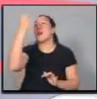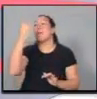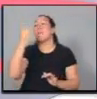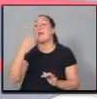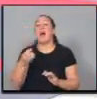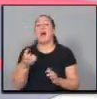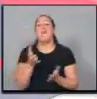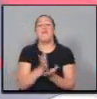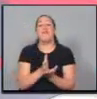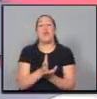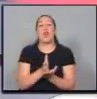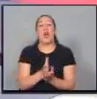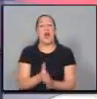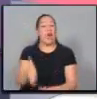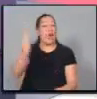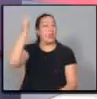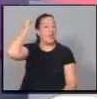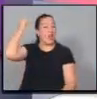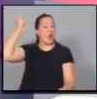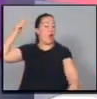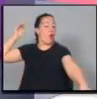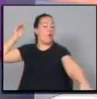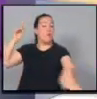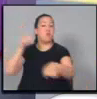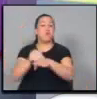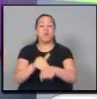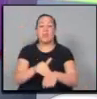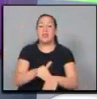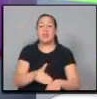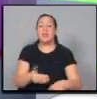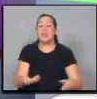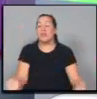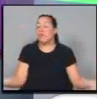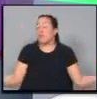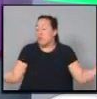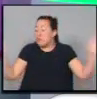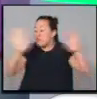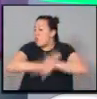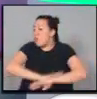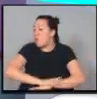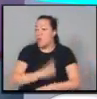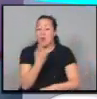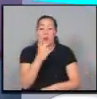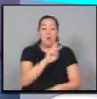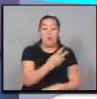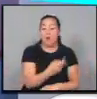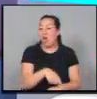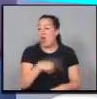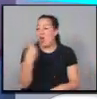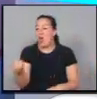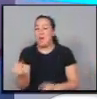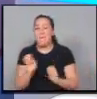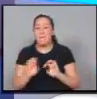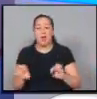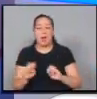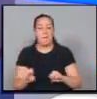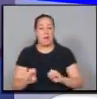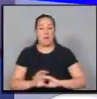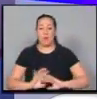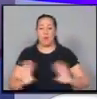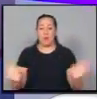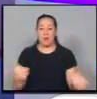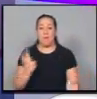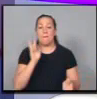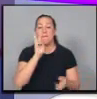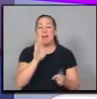para arrancar. Y de atrás, ellas ni sabían qué pasó. Una terminó muerta y la otra ahora peleando por su vida. Bueno, vamos a escuchar a